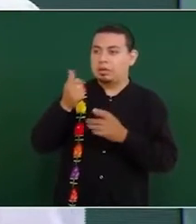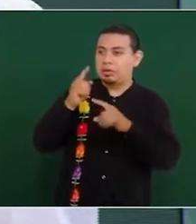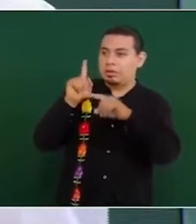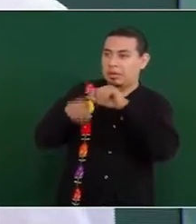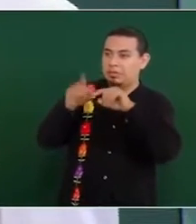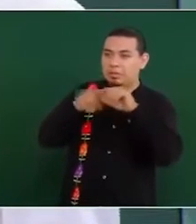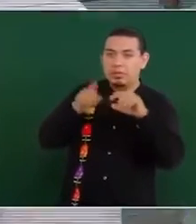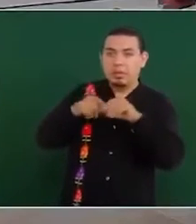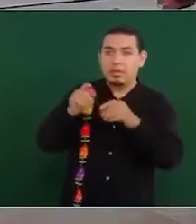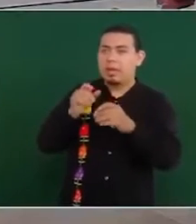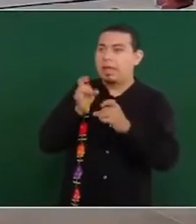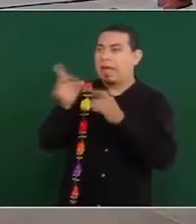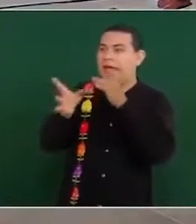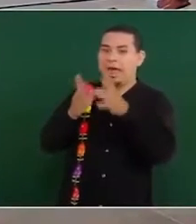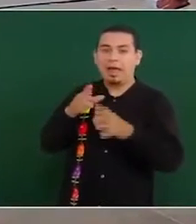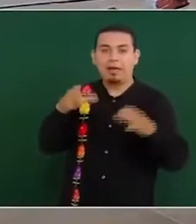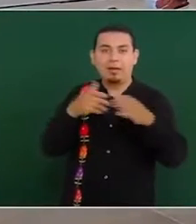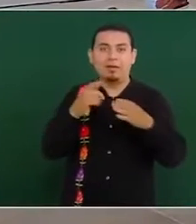la última encuesta?